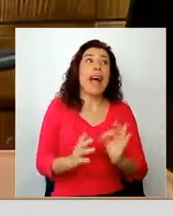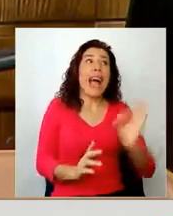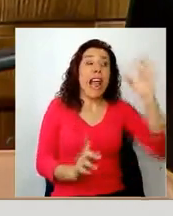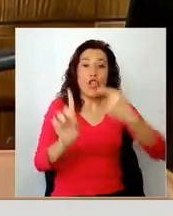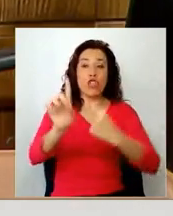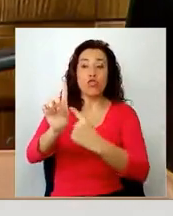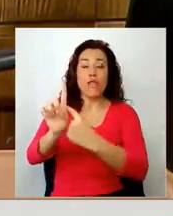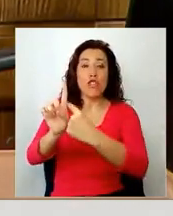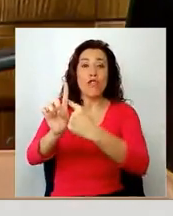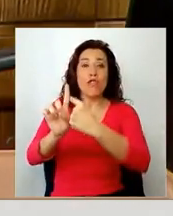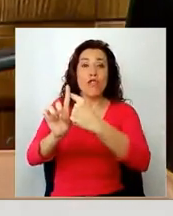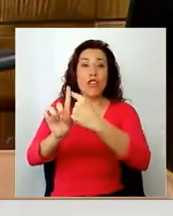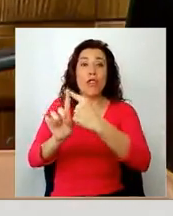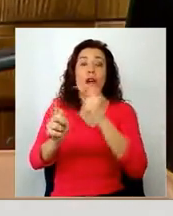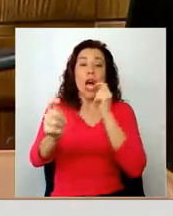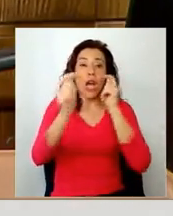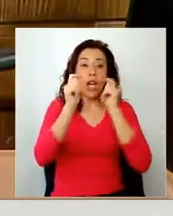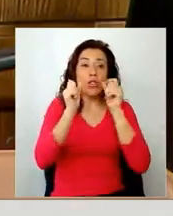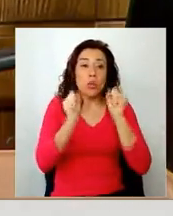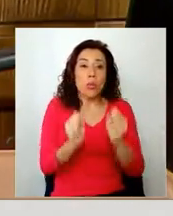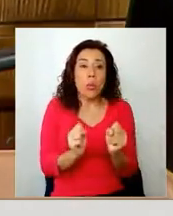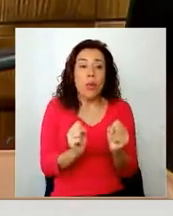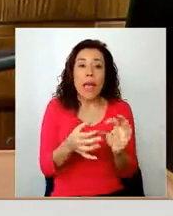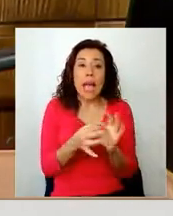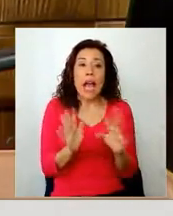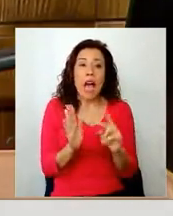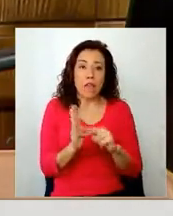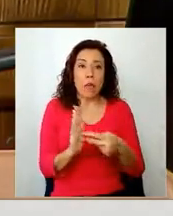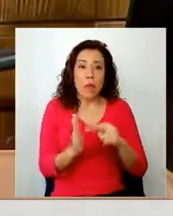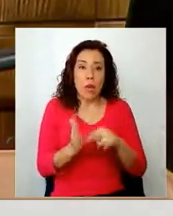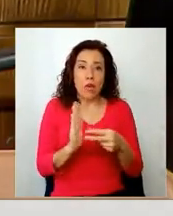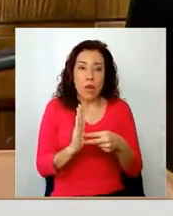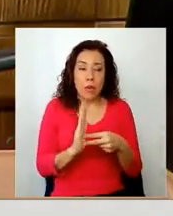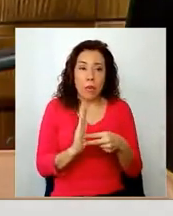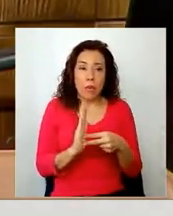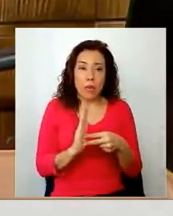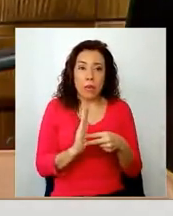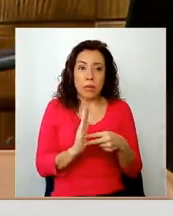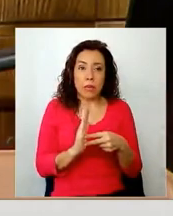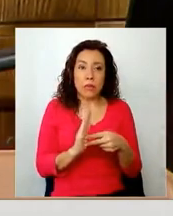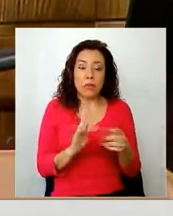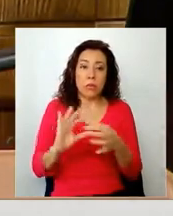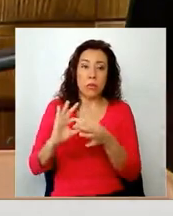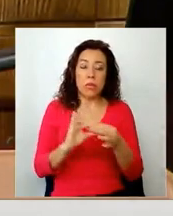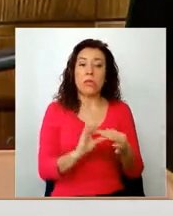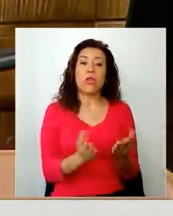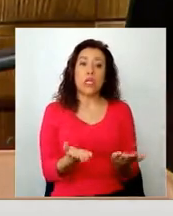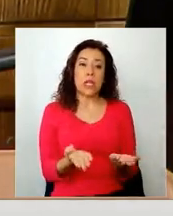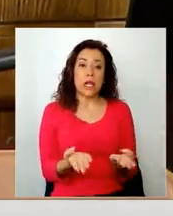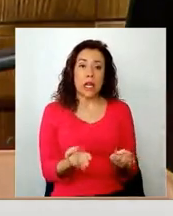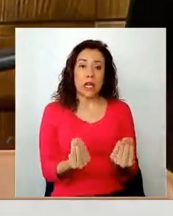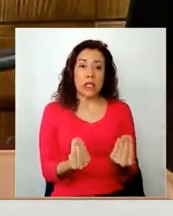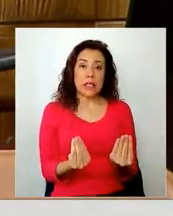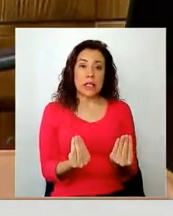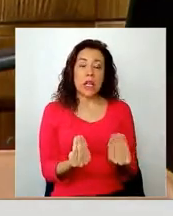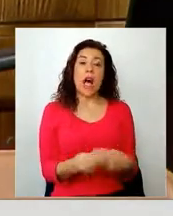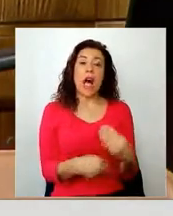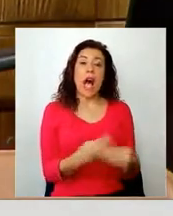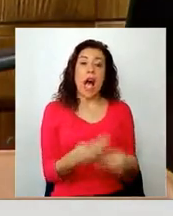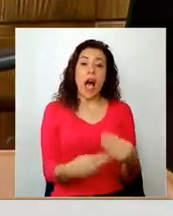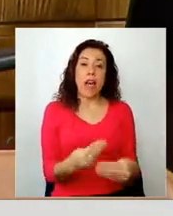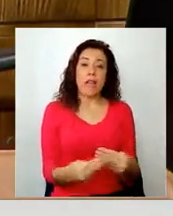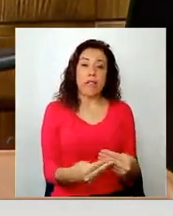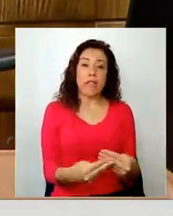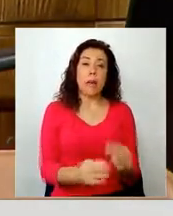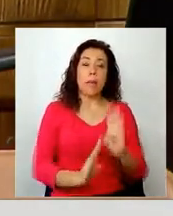que nos deja expuestos a graves consecuencias por lo anterior presidente es necesario avanzar en la protección